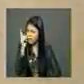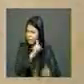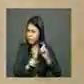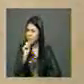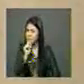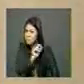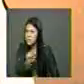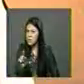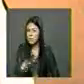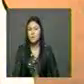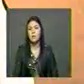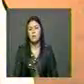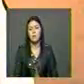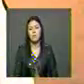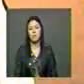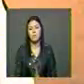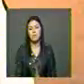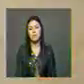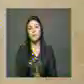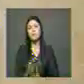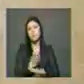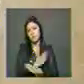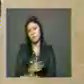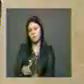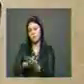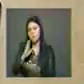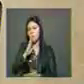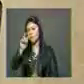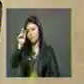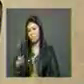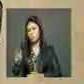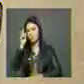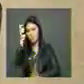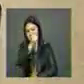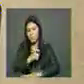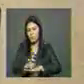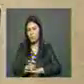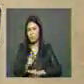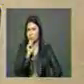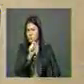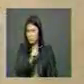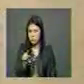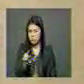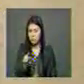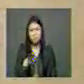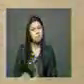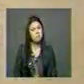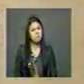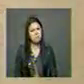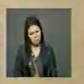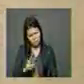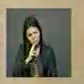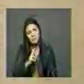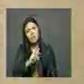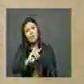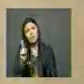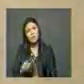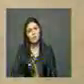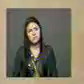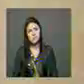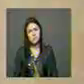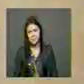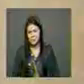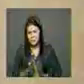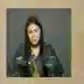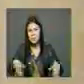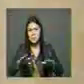plata, formula el Procurador General de la Nación? No, ese derecho fundamental no